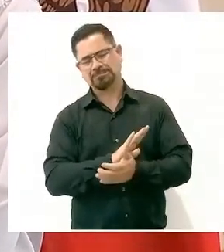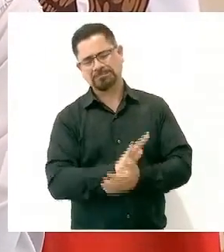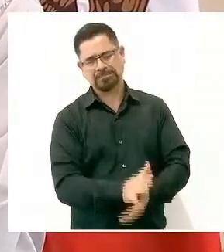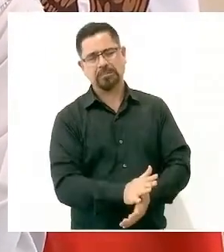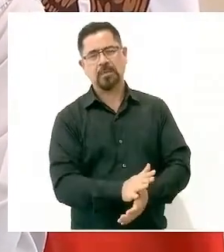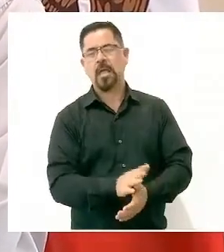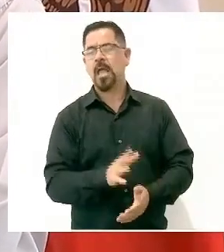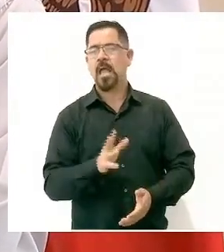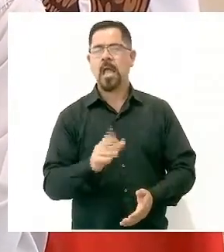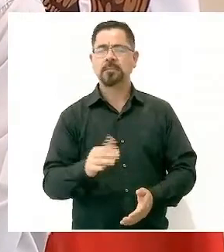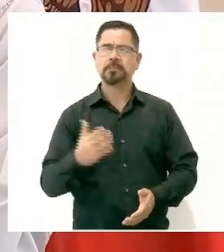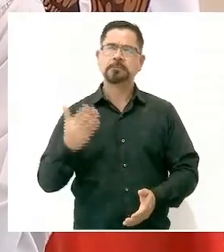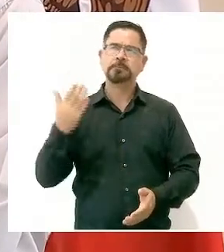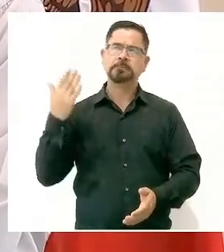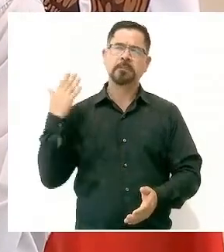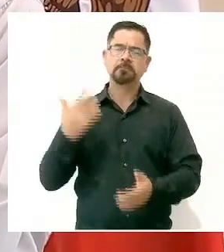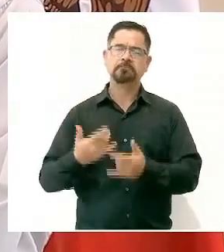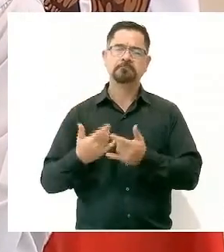México.